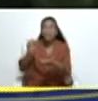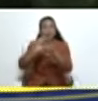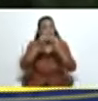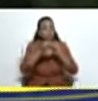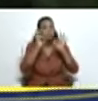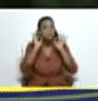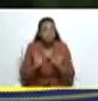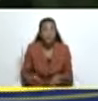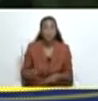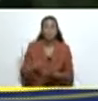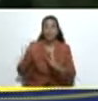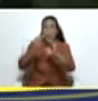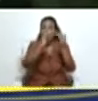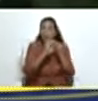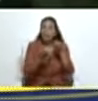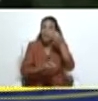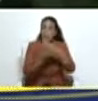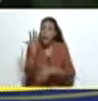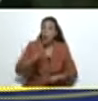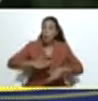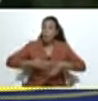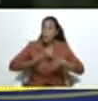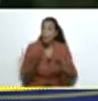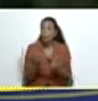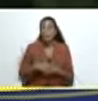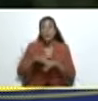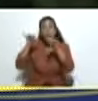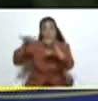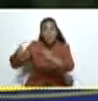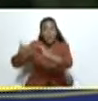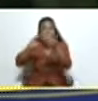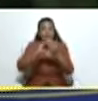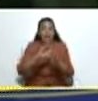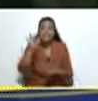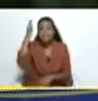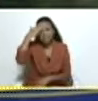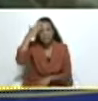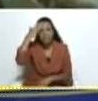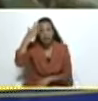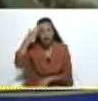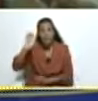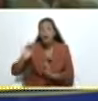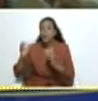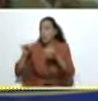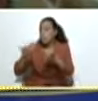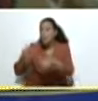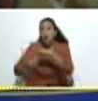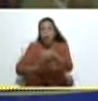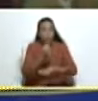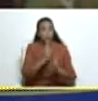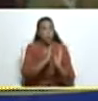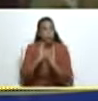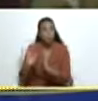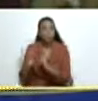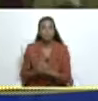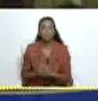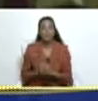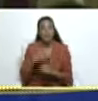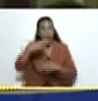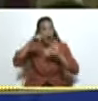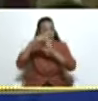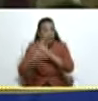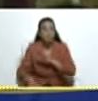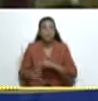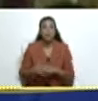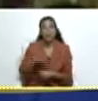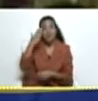construir todo lo que queramos hacer. Como usted lo dijo, solo el pueblo salva al pueblo y el pueblo es el garante de la